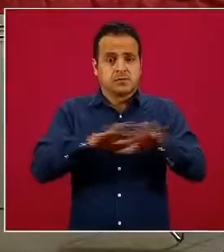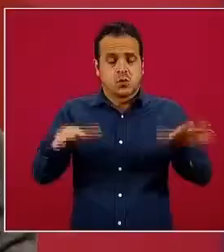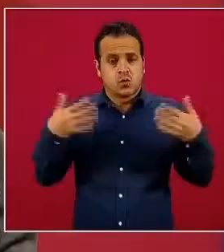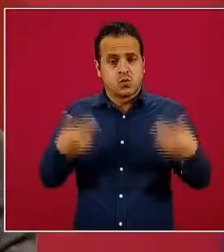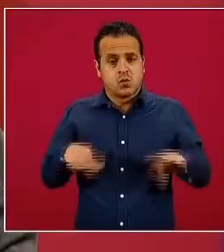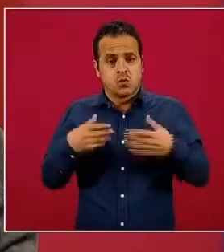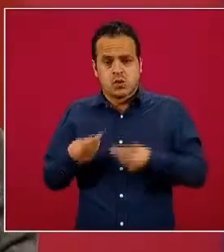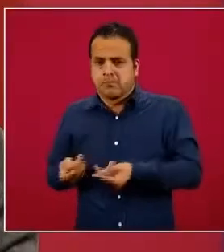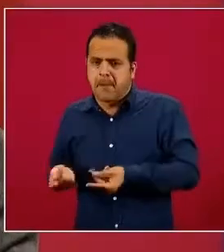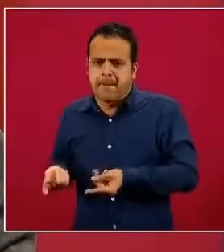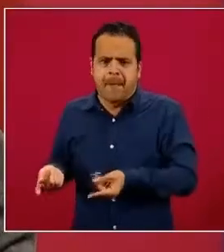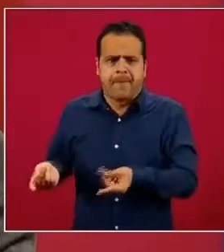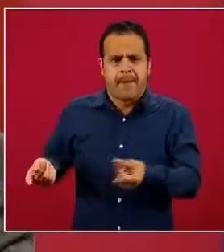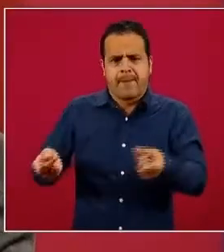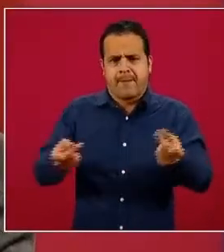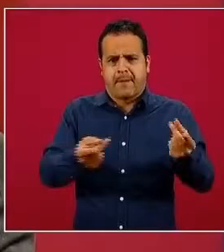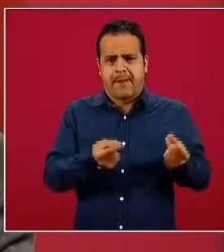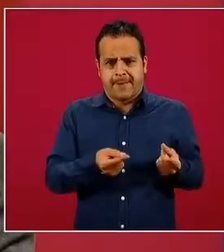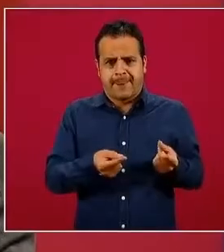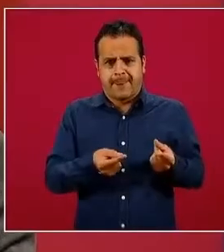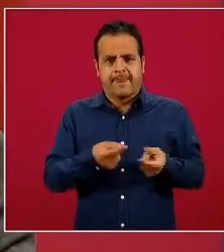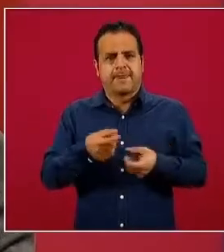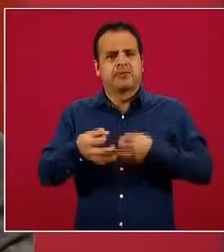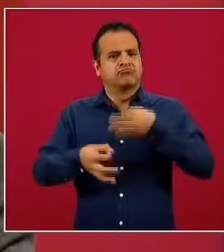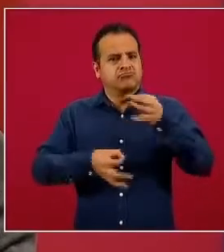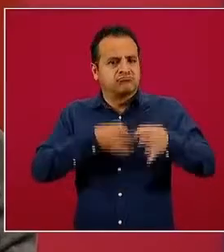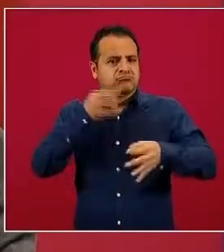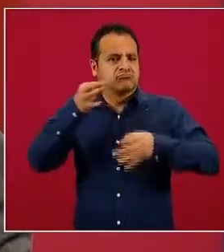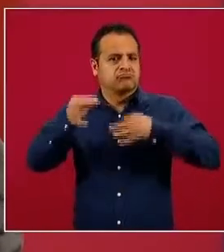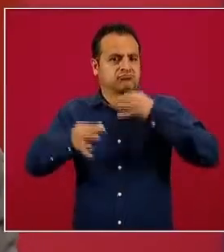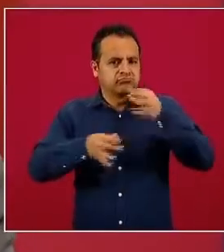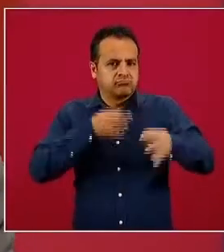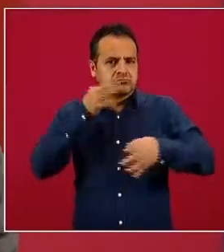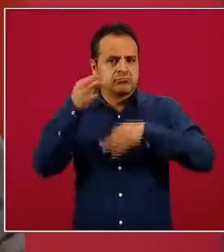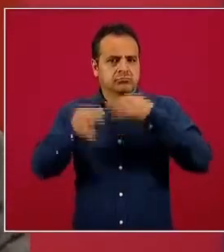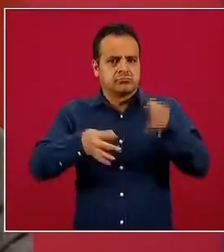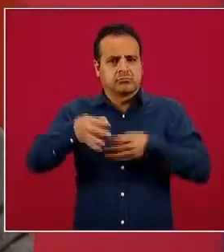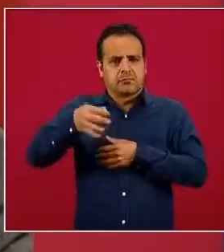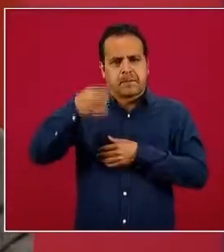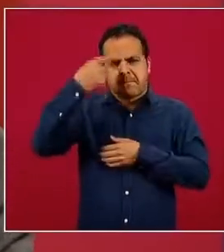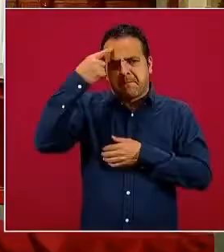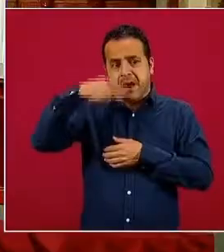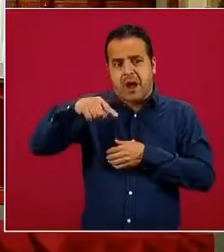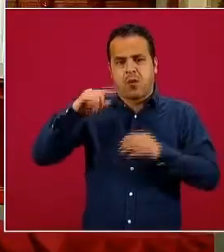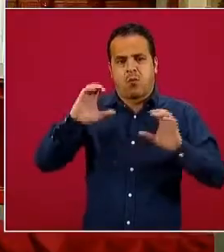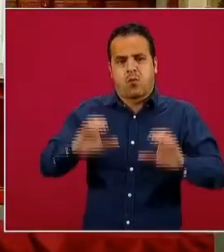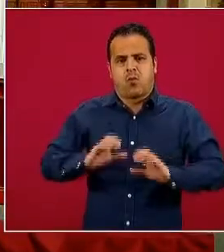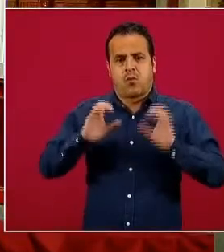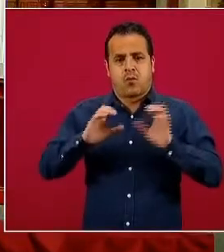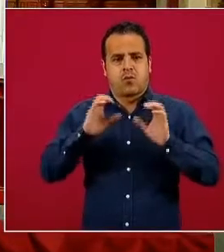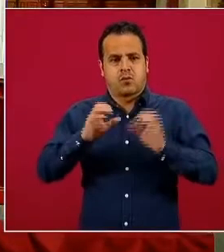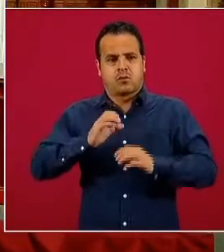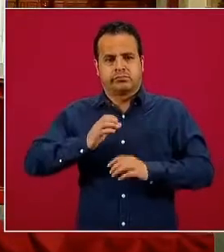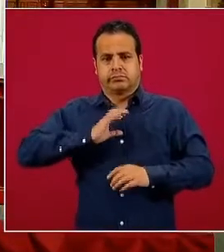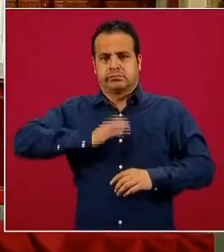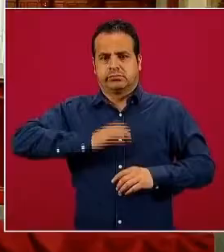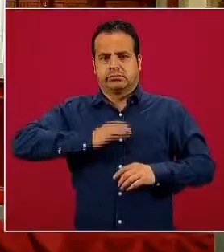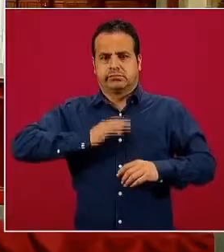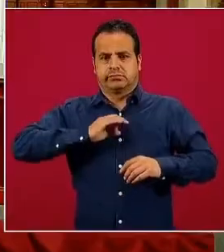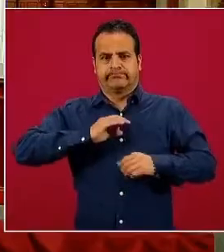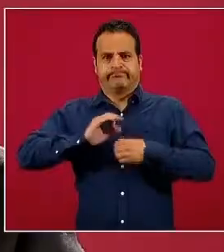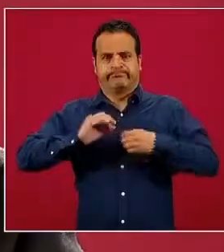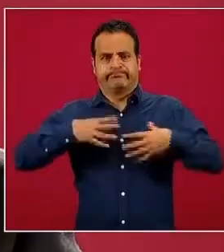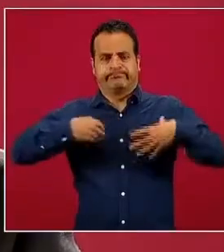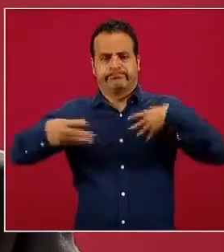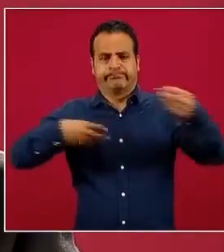y activas ayudando a difundir mensajes de prevención, de promoción de la salud. Muchas gracias, secretaria,